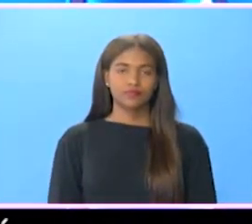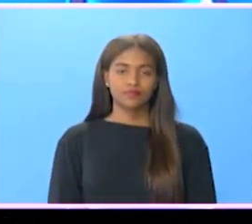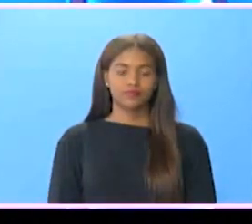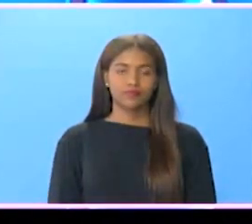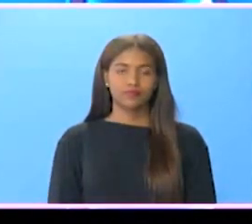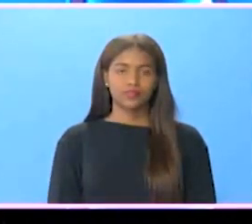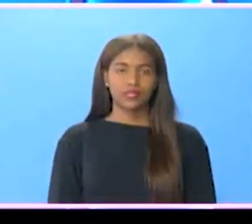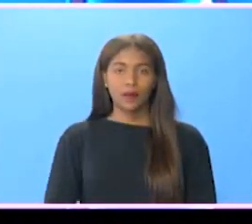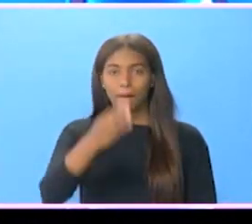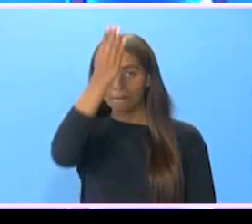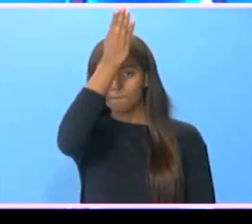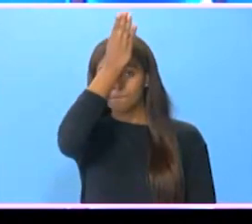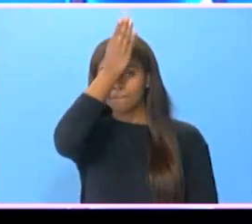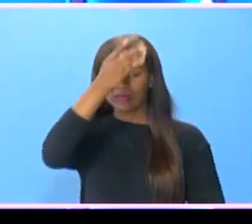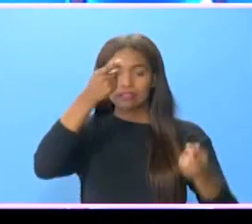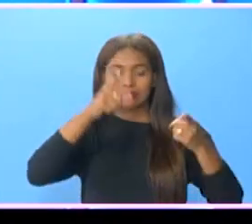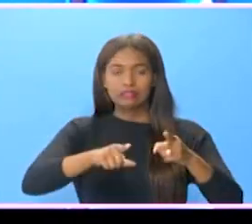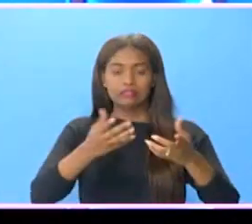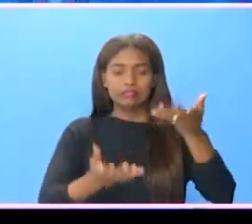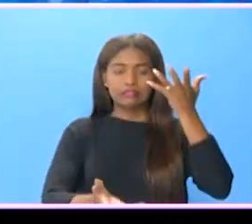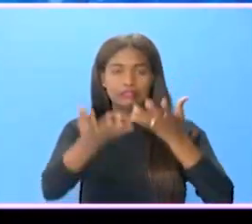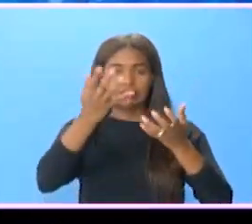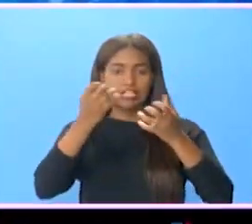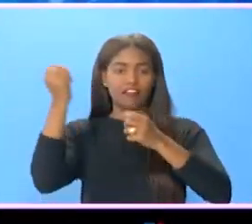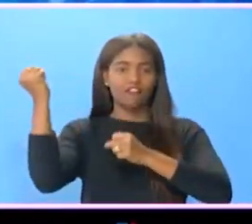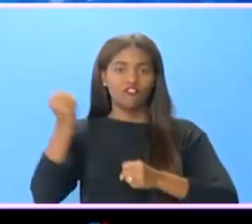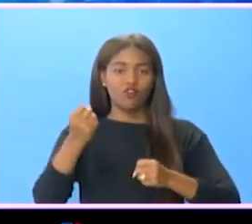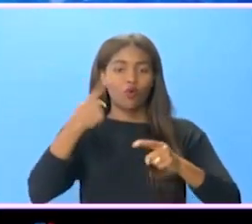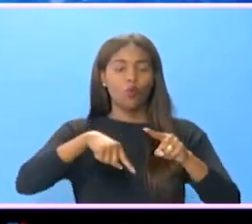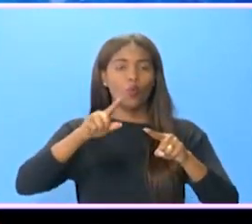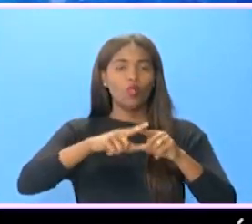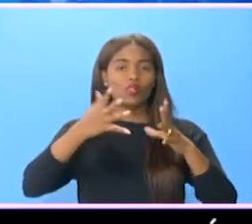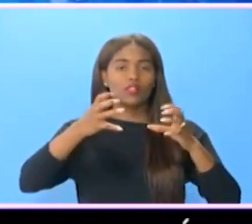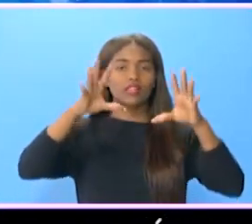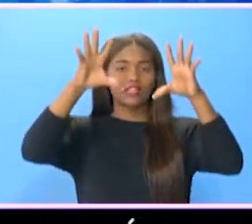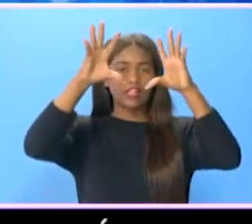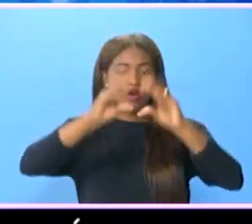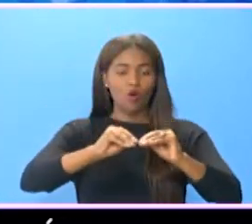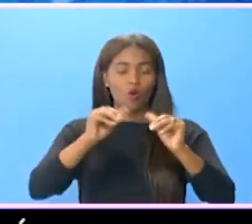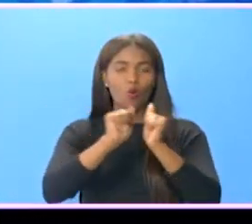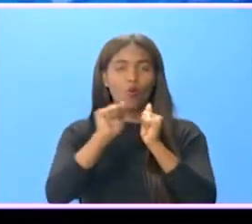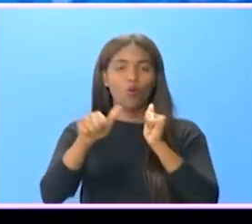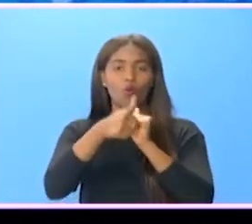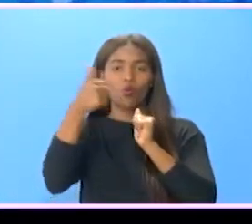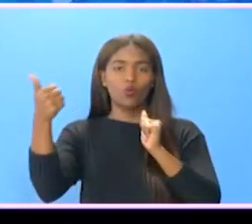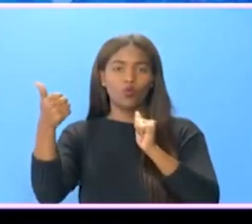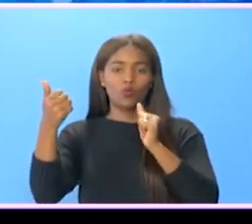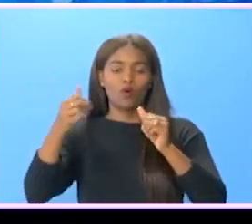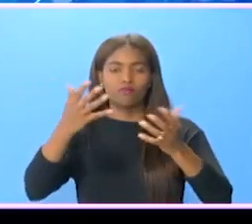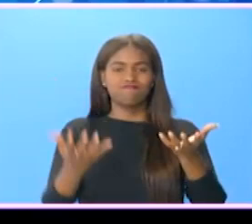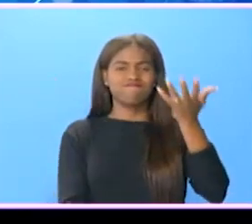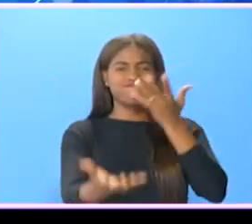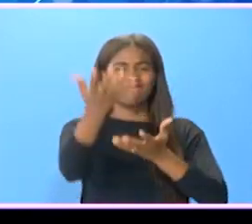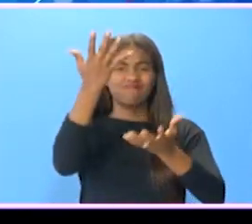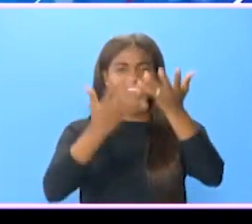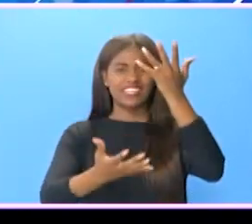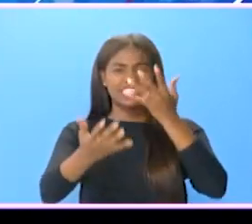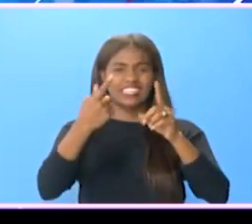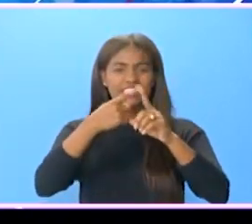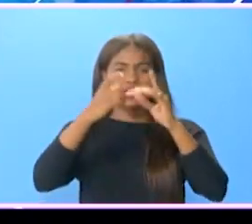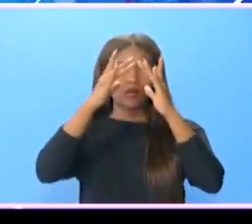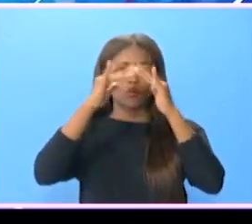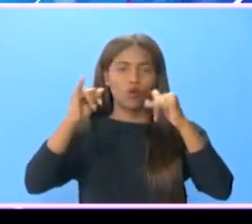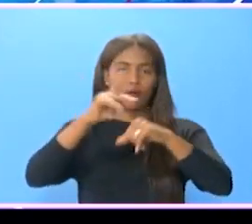Señores, un bombero resultó con quemaduras graves cuando trataba de sofocar junto a otros un incendio en un centro comercial de